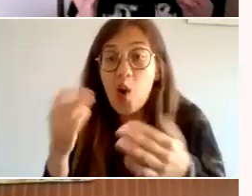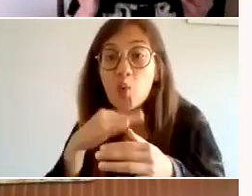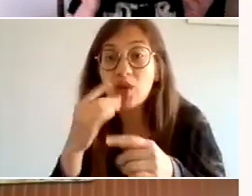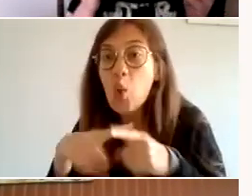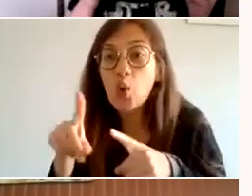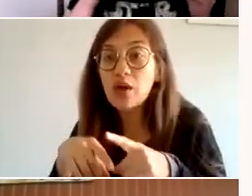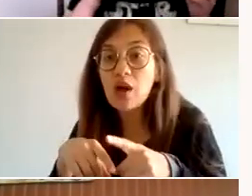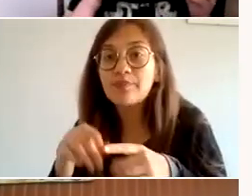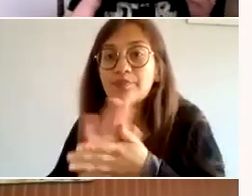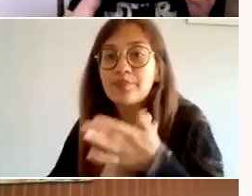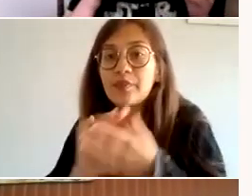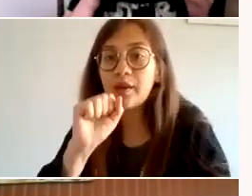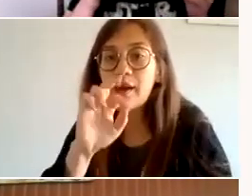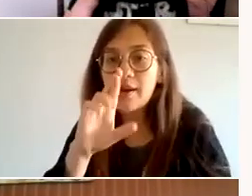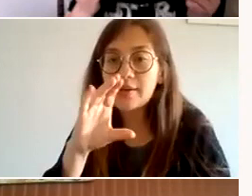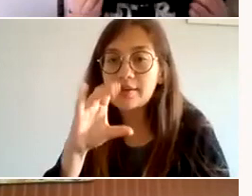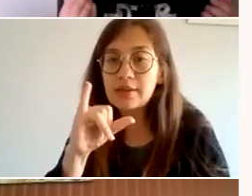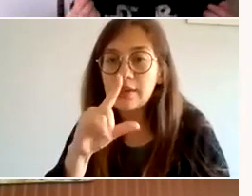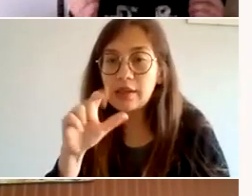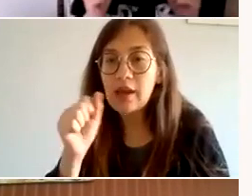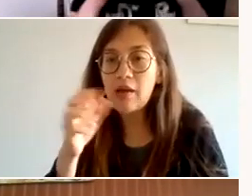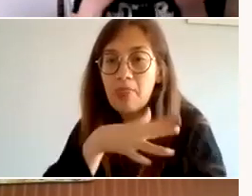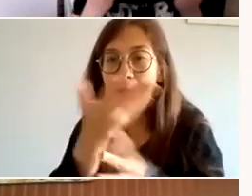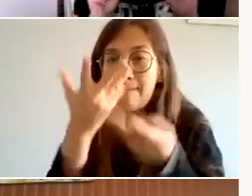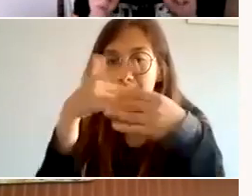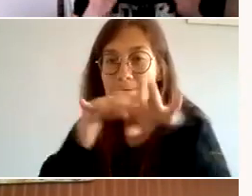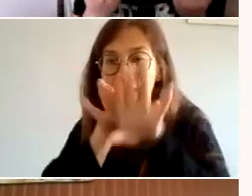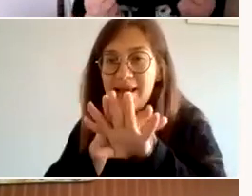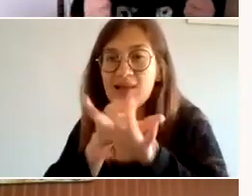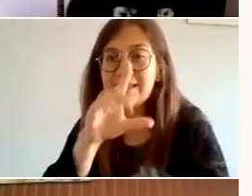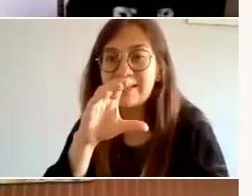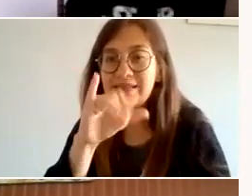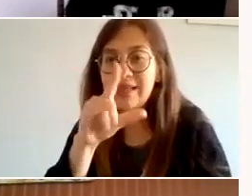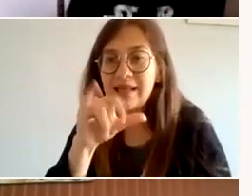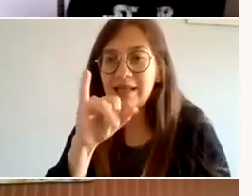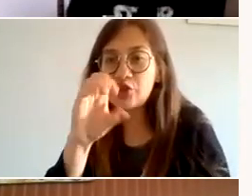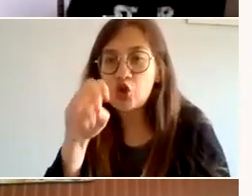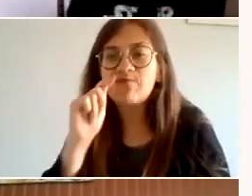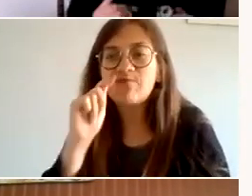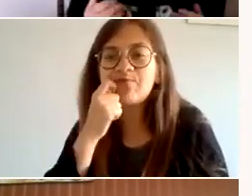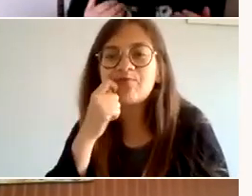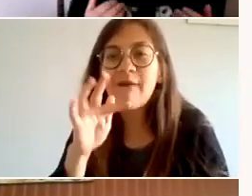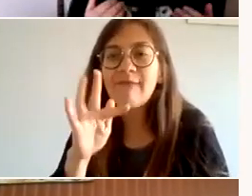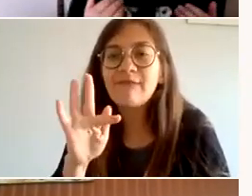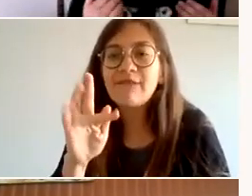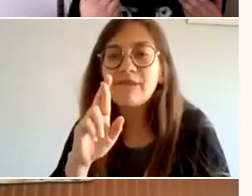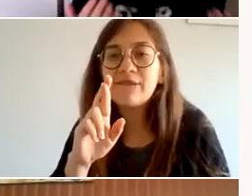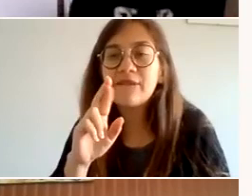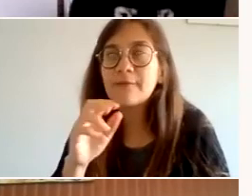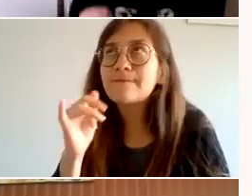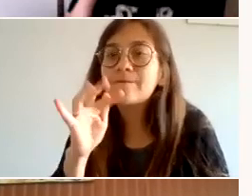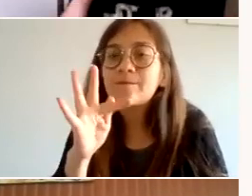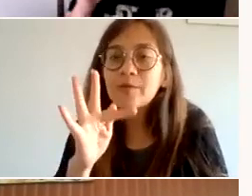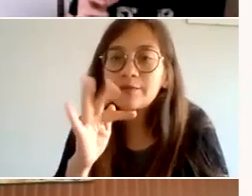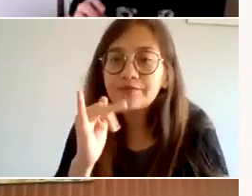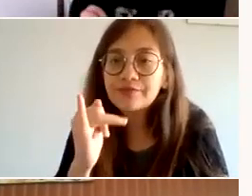cuentas es como que estuviera viendo un vidrio muy flexible, y que en vez de transportar